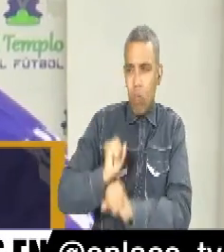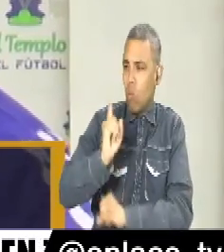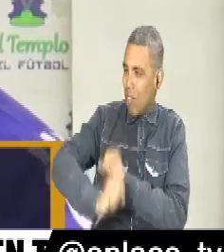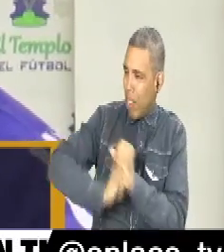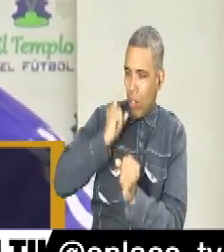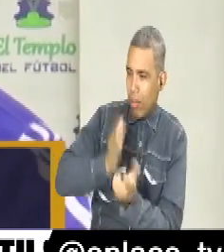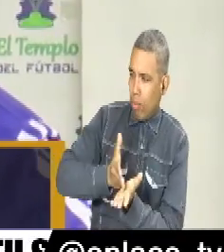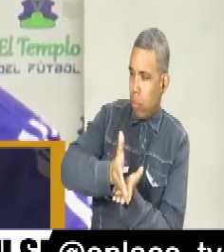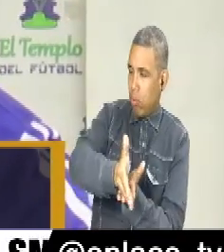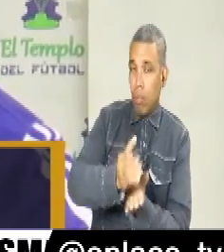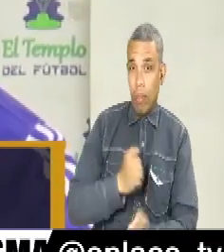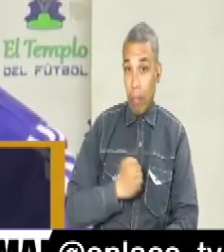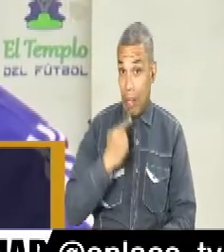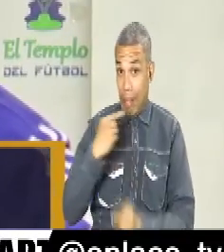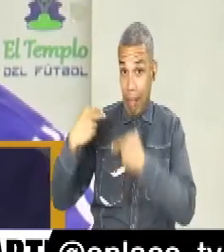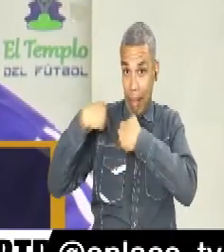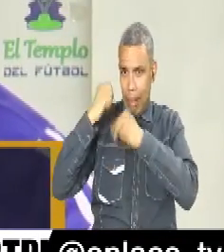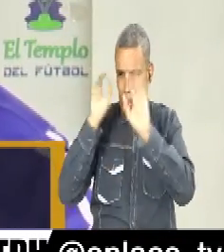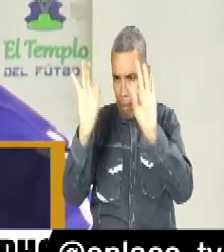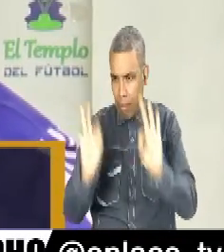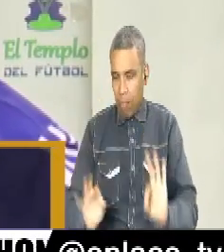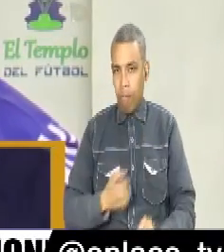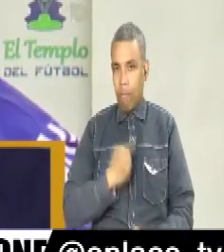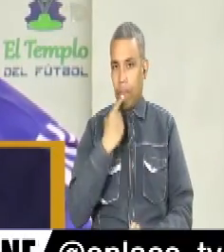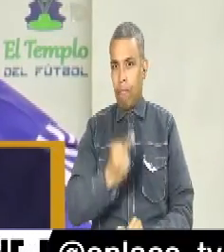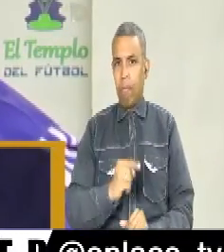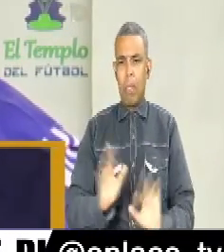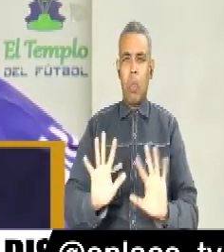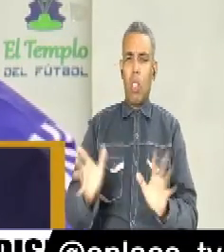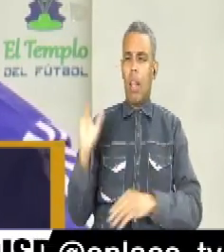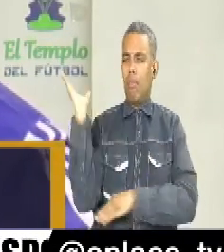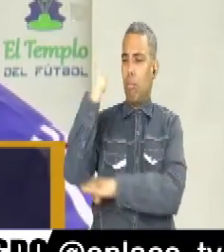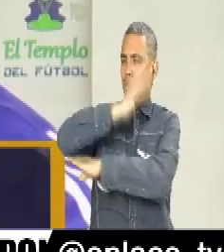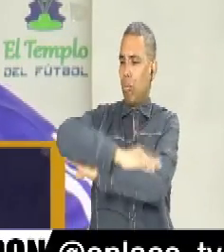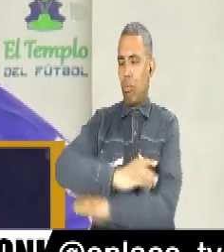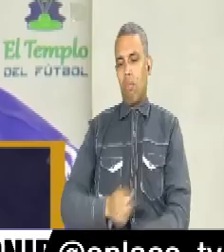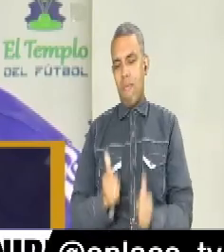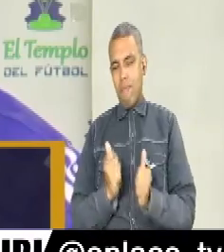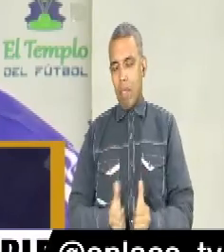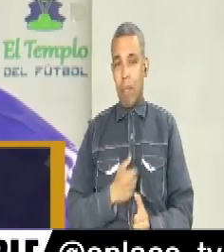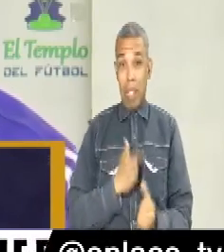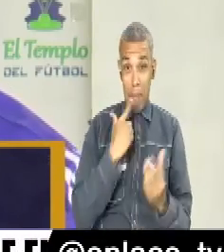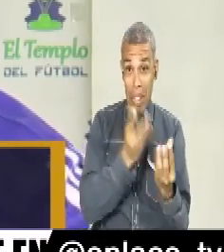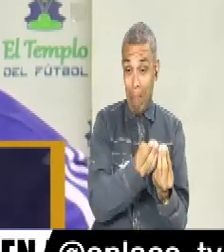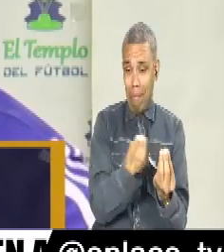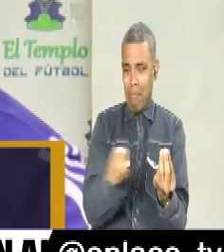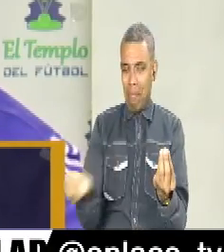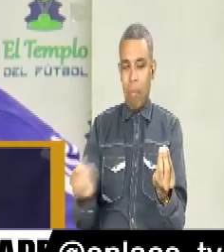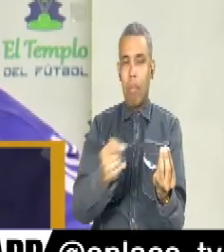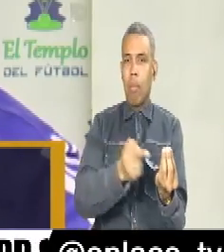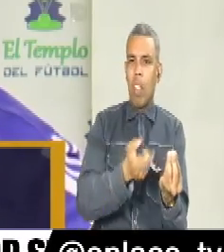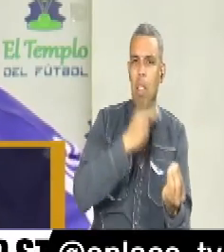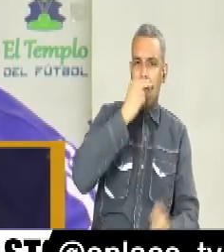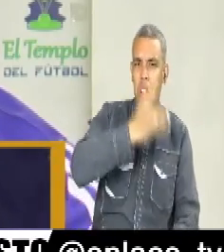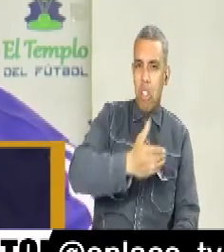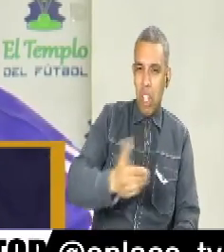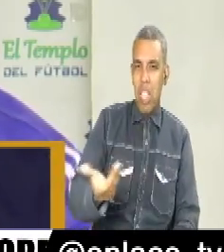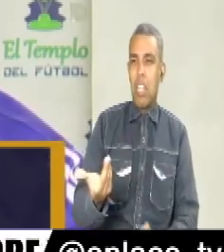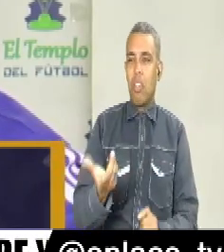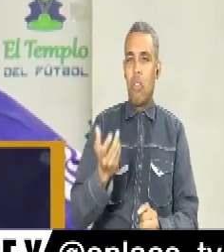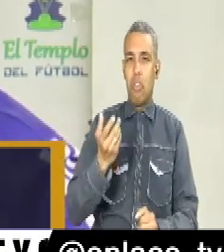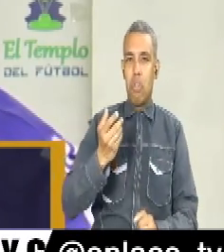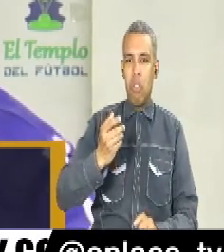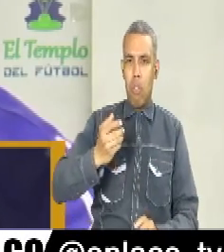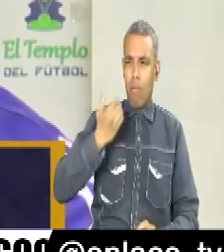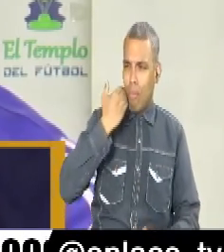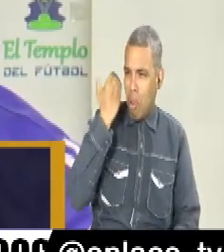espectacular, fue algo increíble. Desde la infantil hasta las juveniles estuvieron espectaculares. Los niños se la